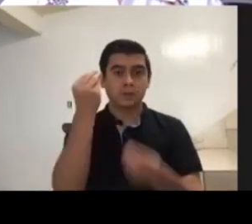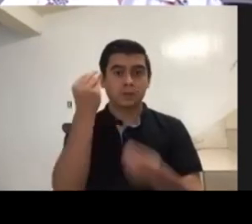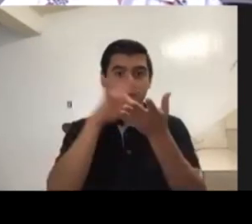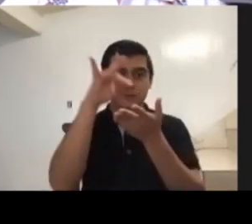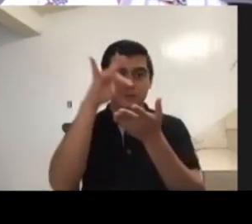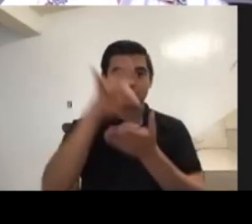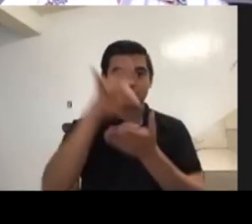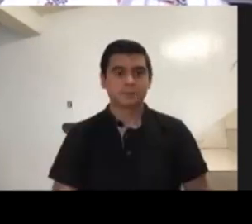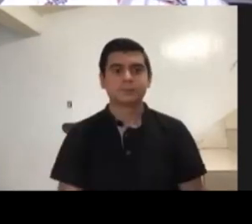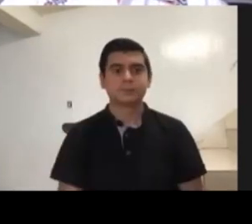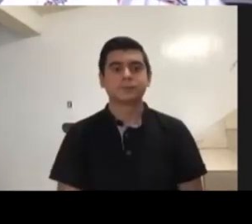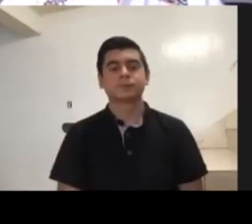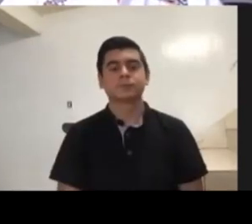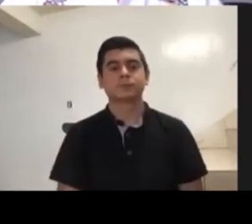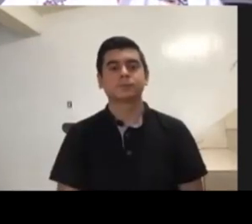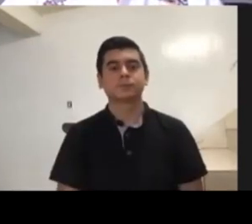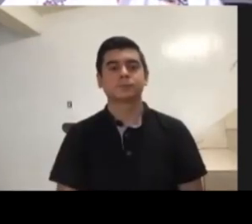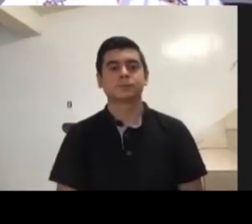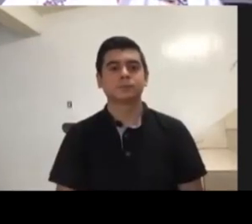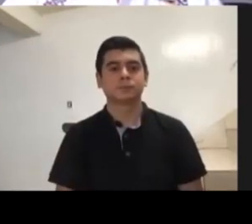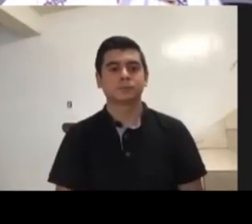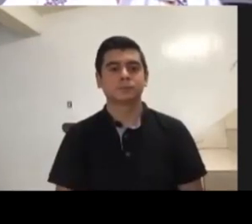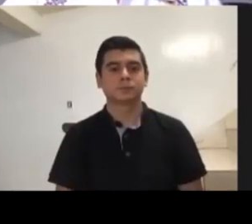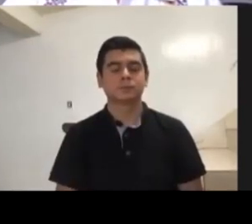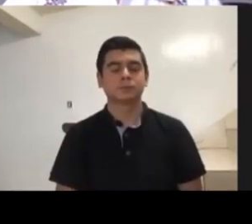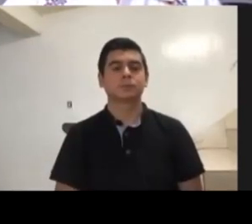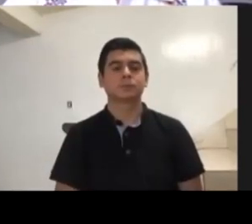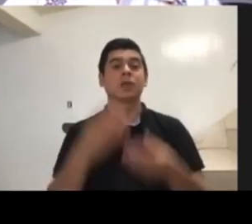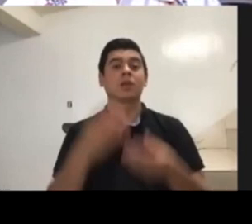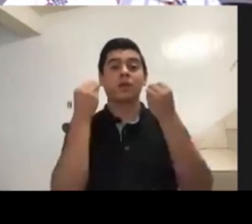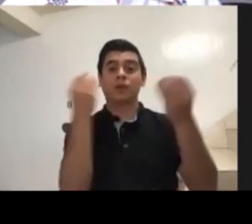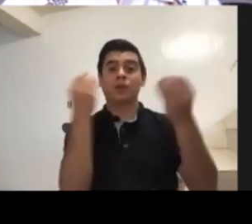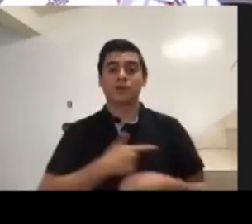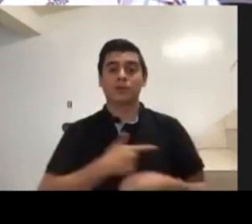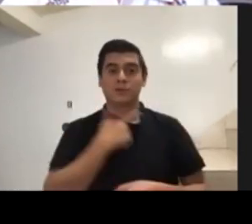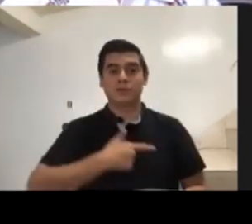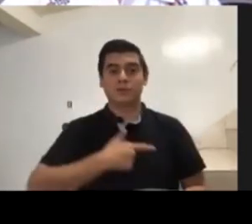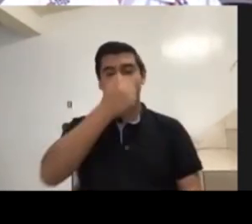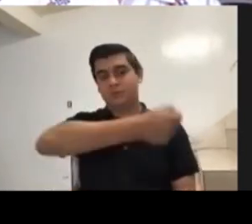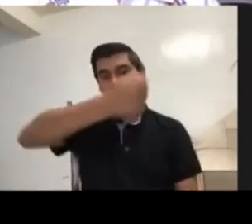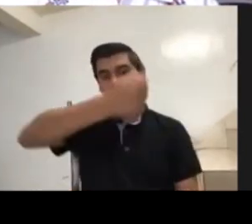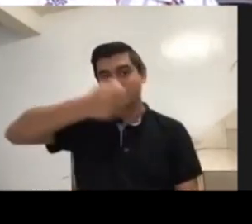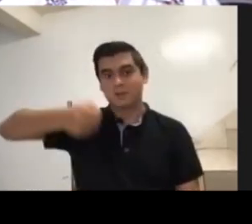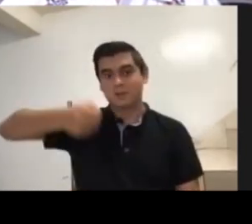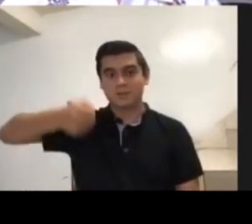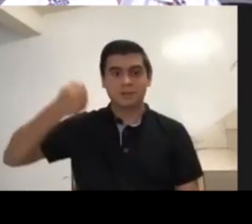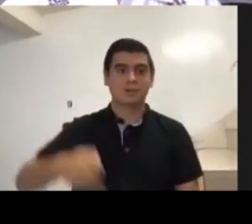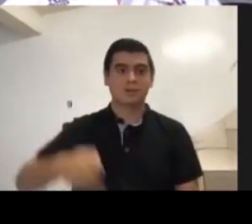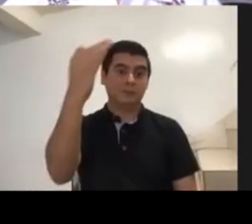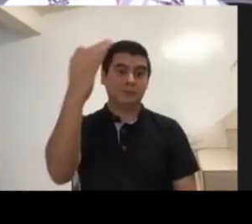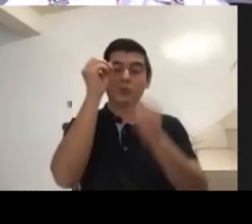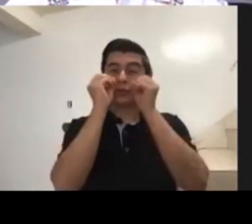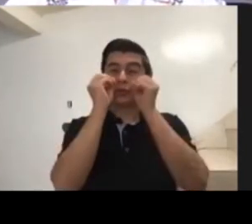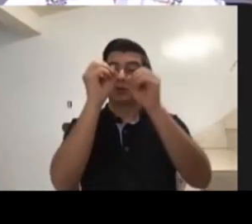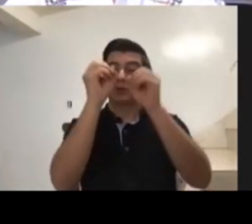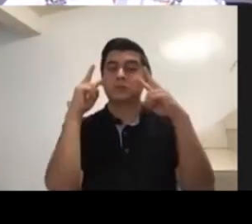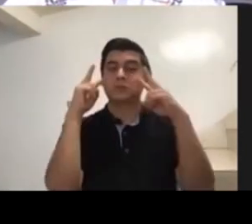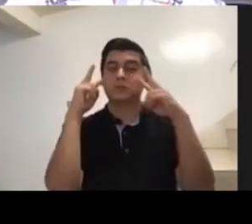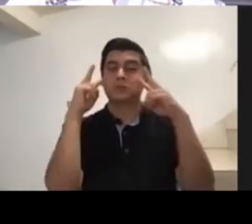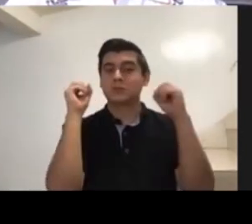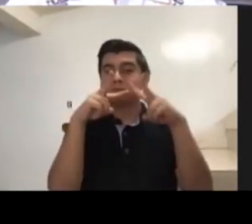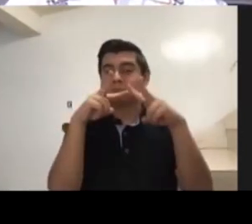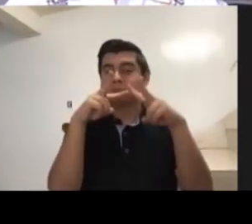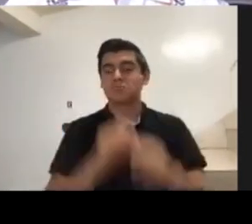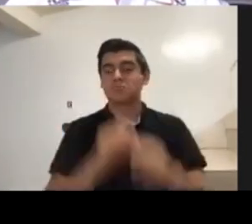Perfecto. Me da mucho gusto saludarlos. Hace tiempo que no les veía físicamente y miren, ahora tengo la ocasión